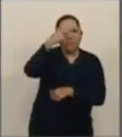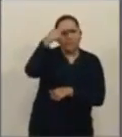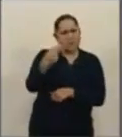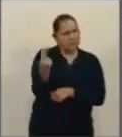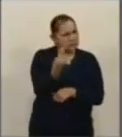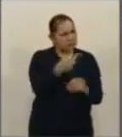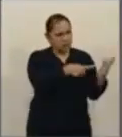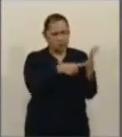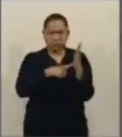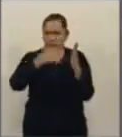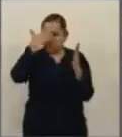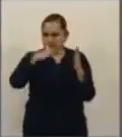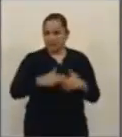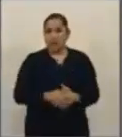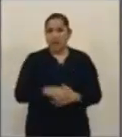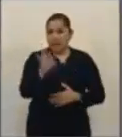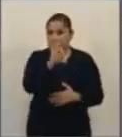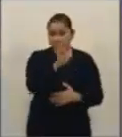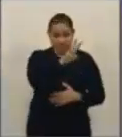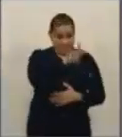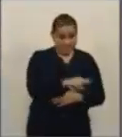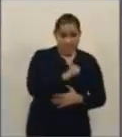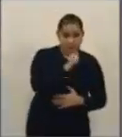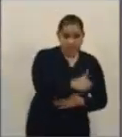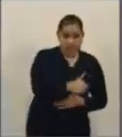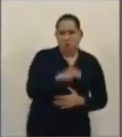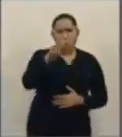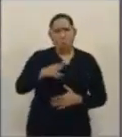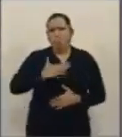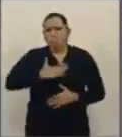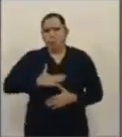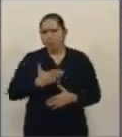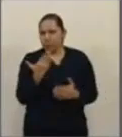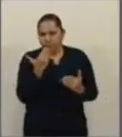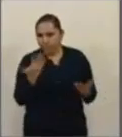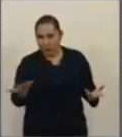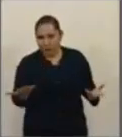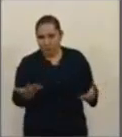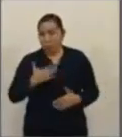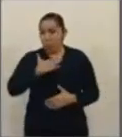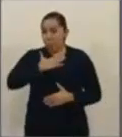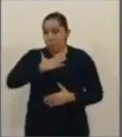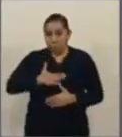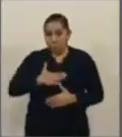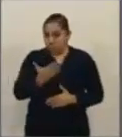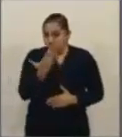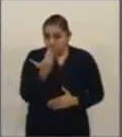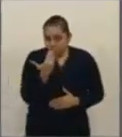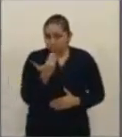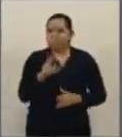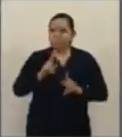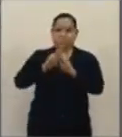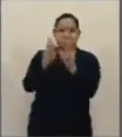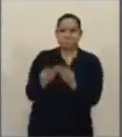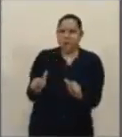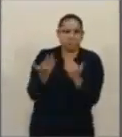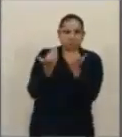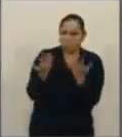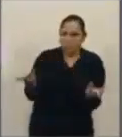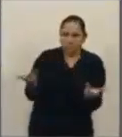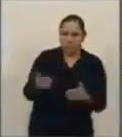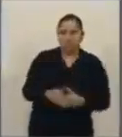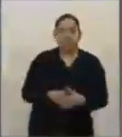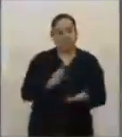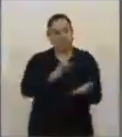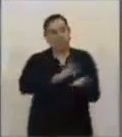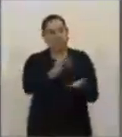verdad no hay justicia, sin justicia no hay paz. Muchas gracias. Gracias.